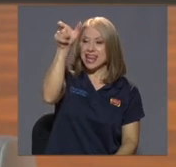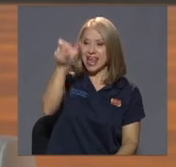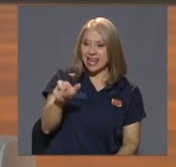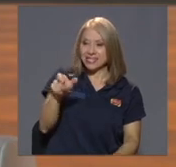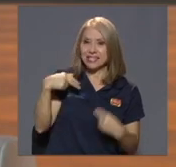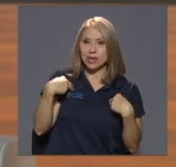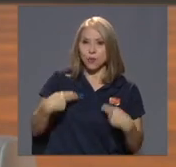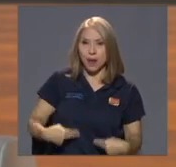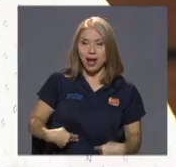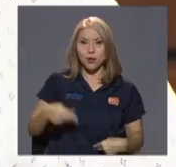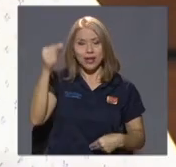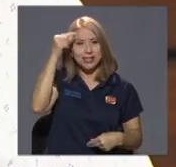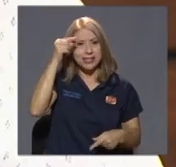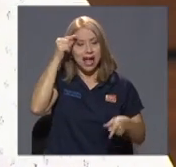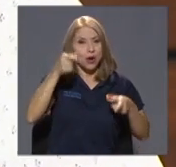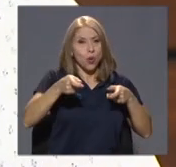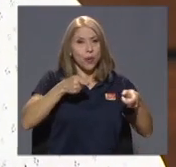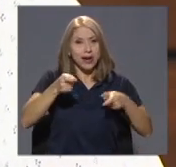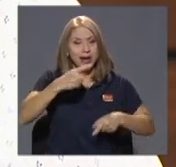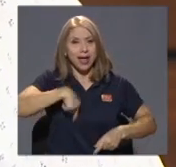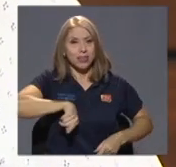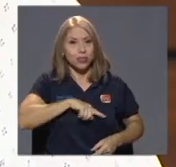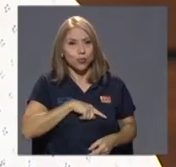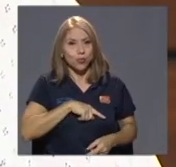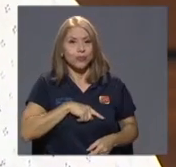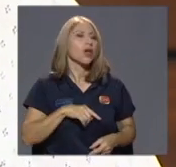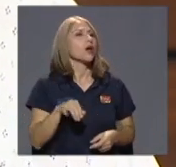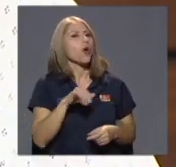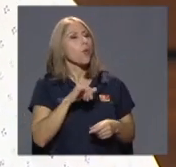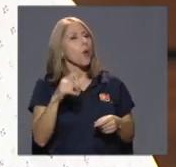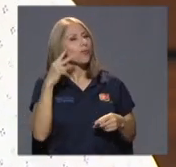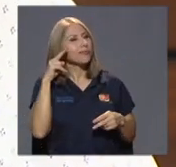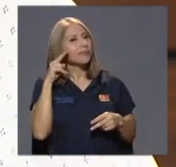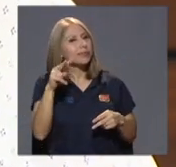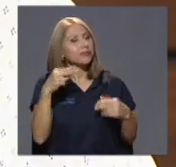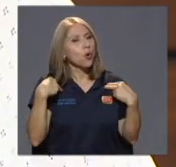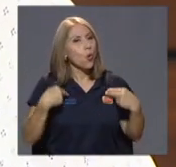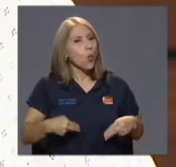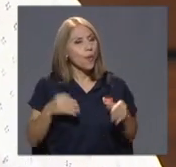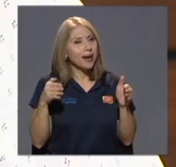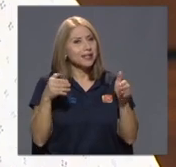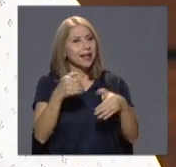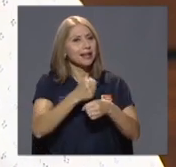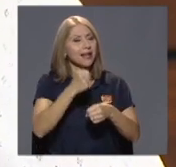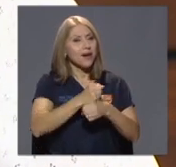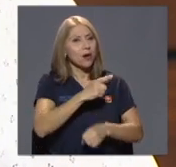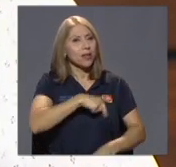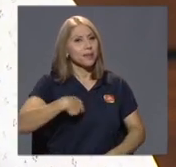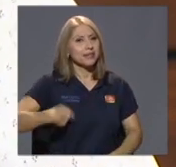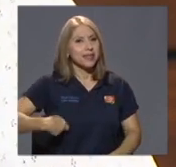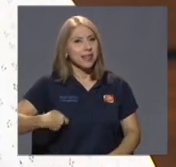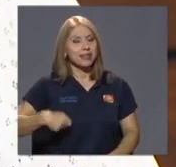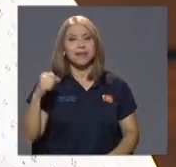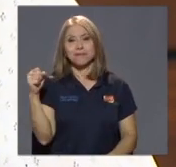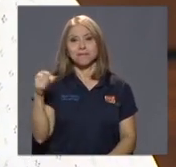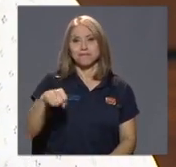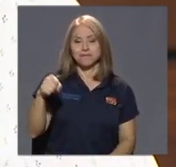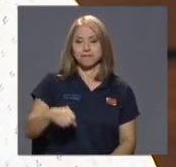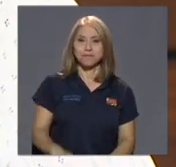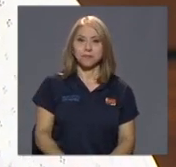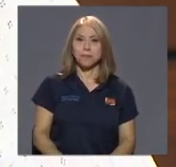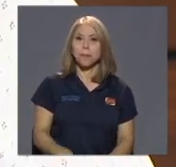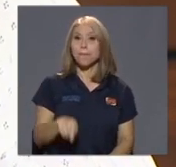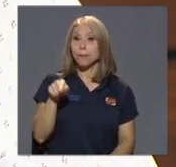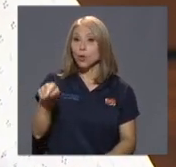gobernando. Humanizar un poco. Así es. El trabajo del presidente, me parece muy bien. Por otras instancias, usted ha hecho